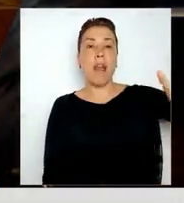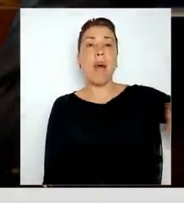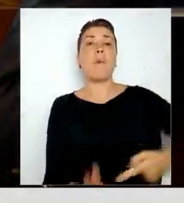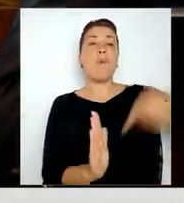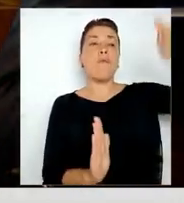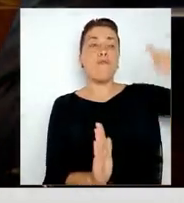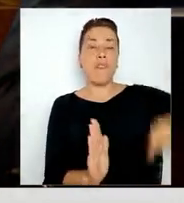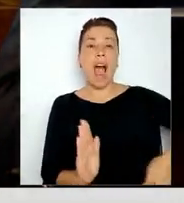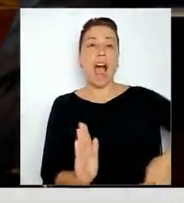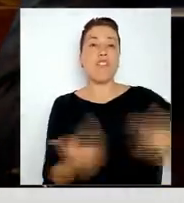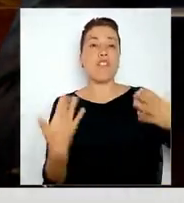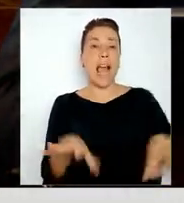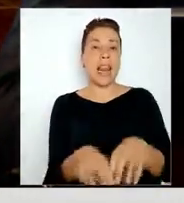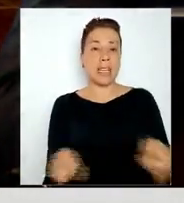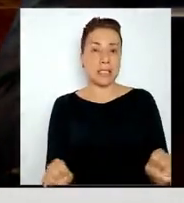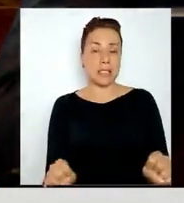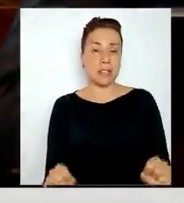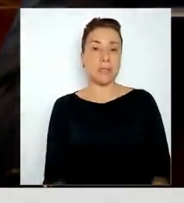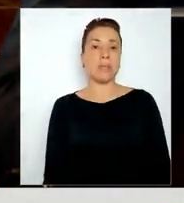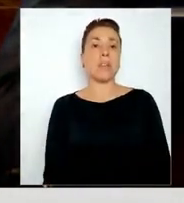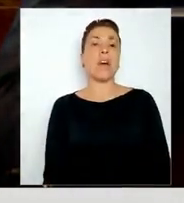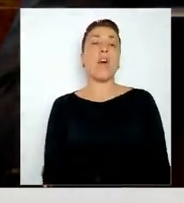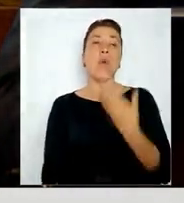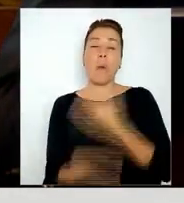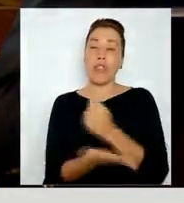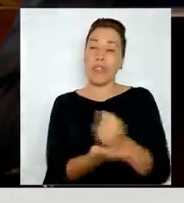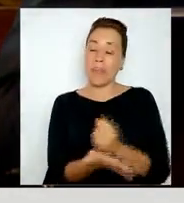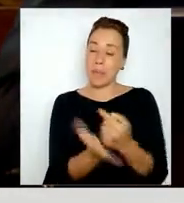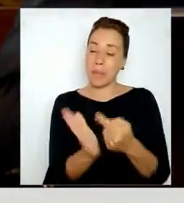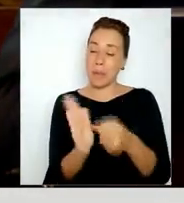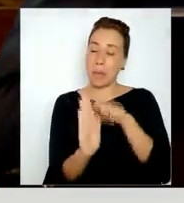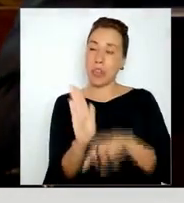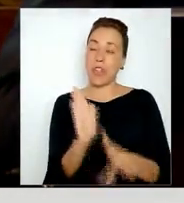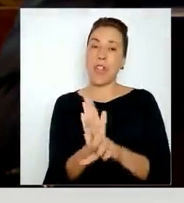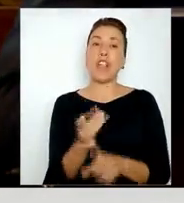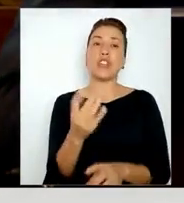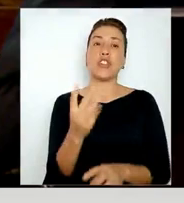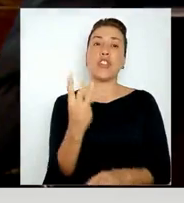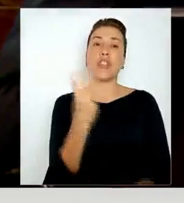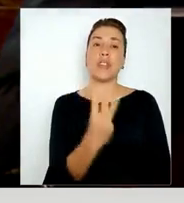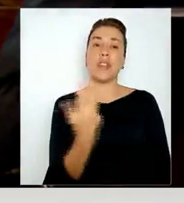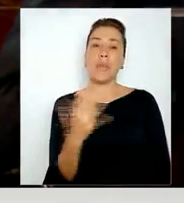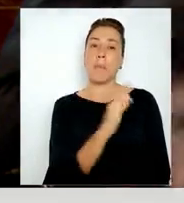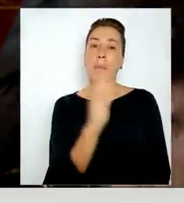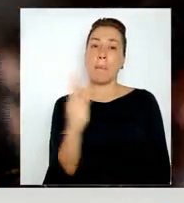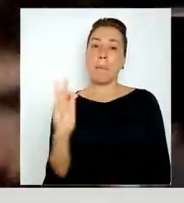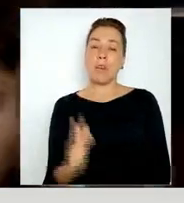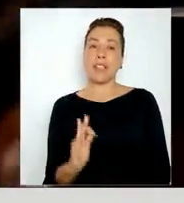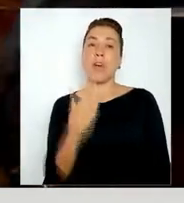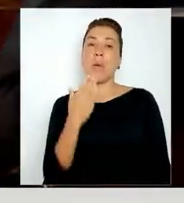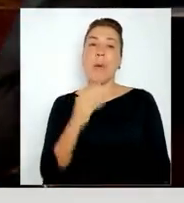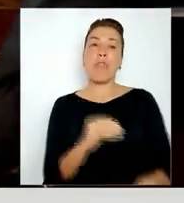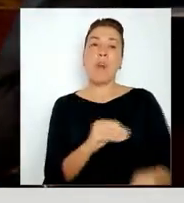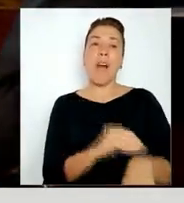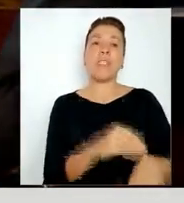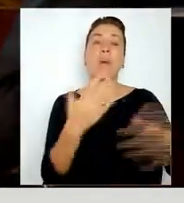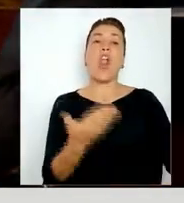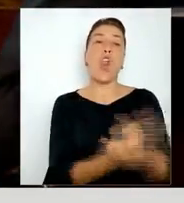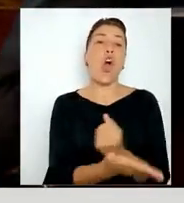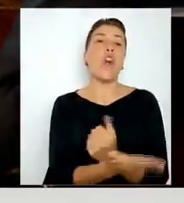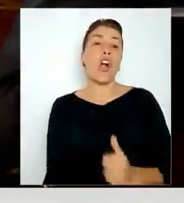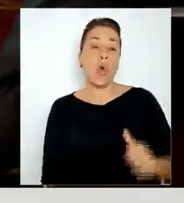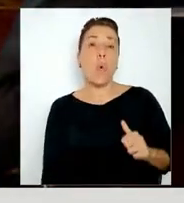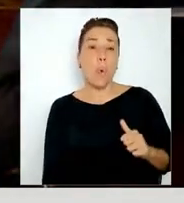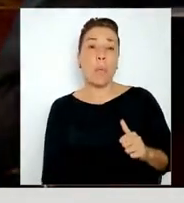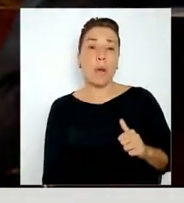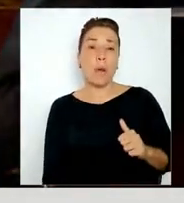se señaló durante la tramitación de este proyecto de ley que solo un 39% de las notificaciones se logran concretar un número claramente